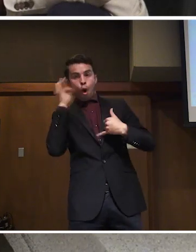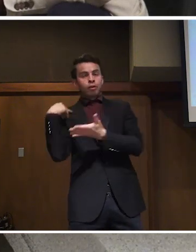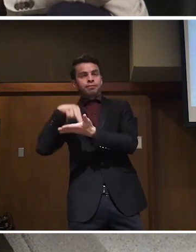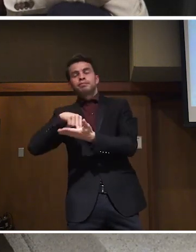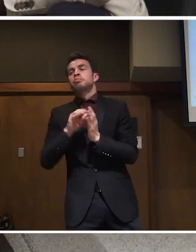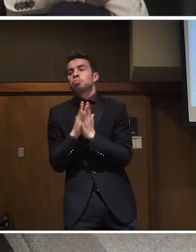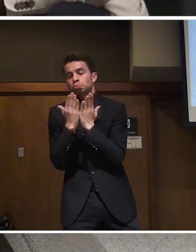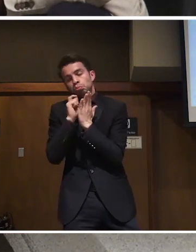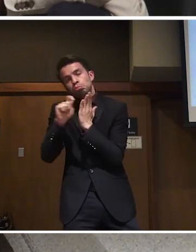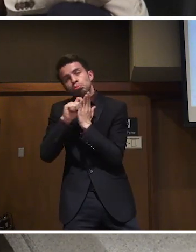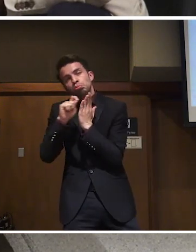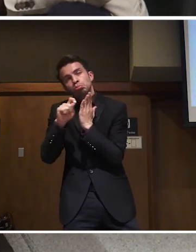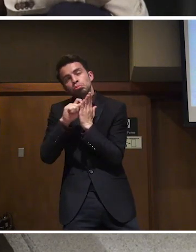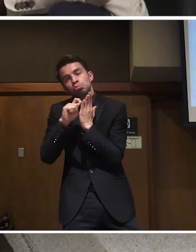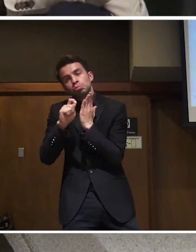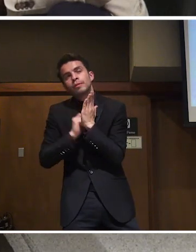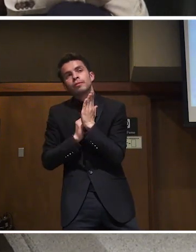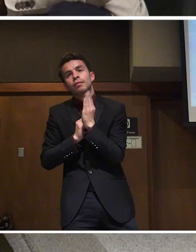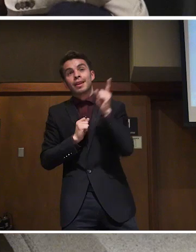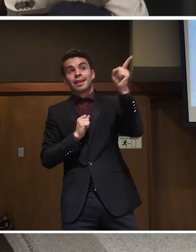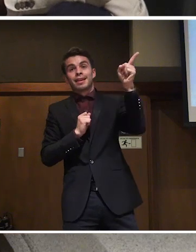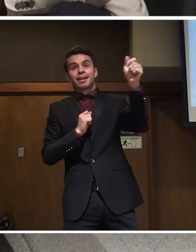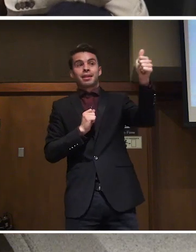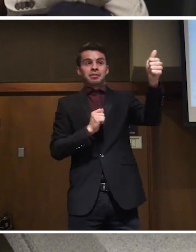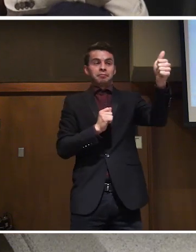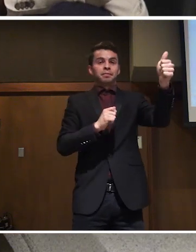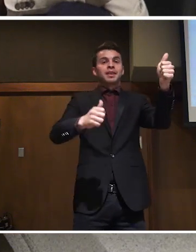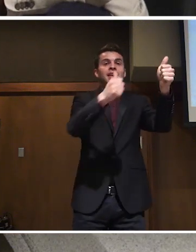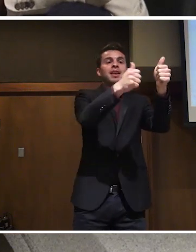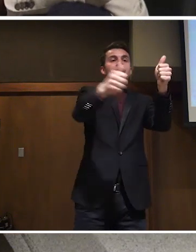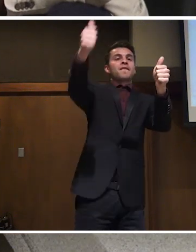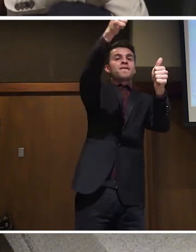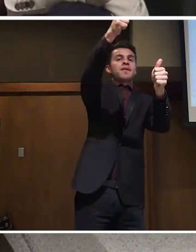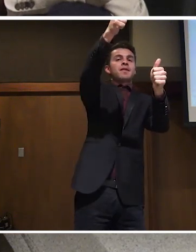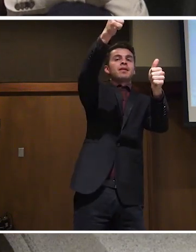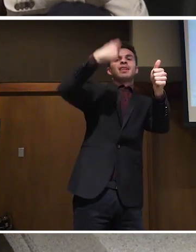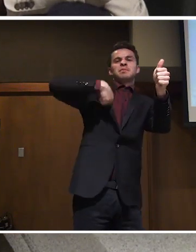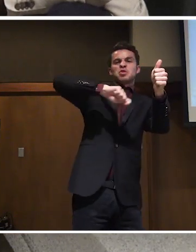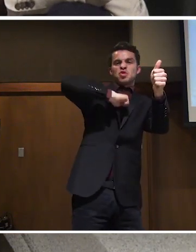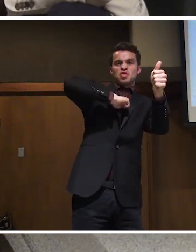su encomendero, lo han asignado a un español, que es su jefe, su encomendero